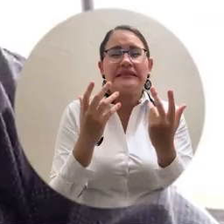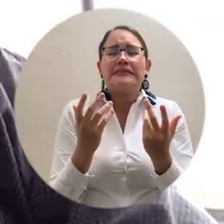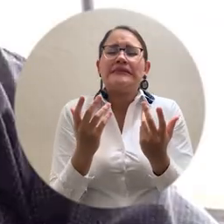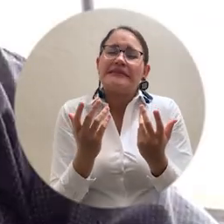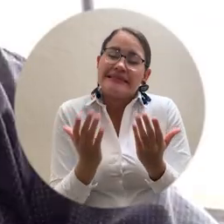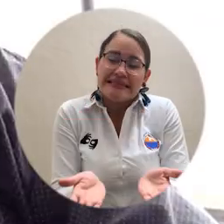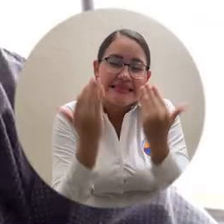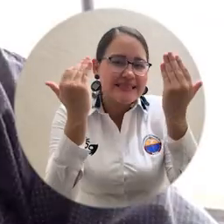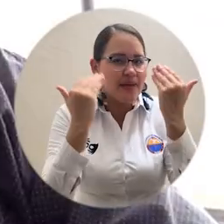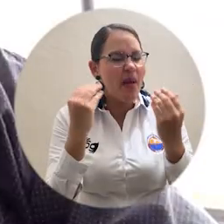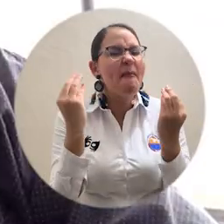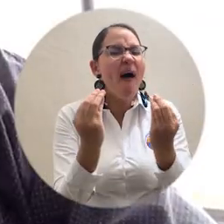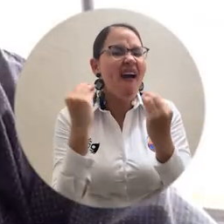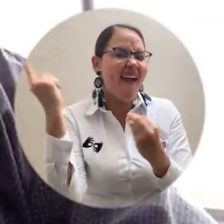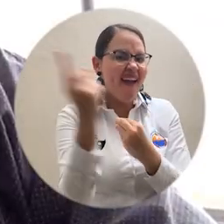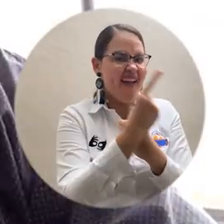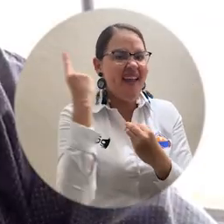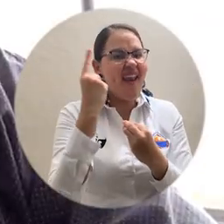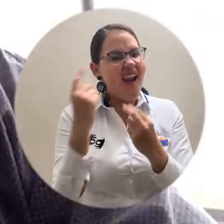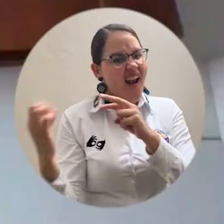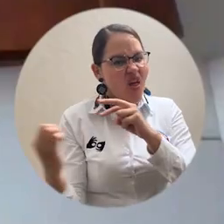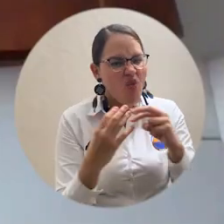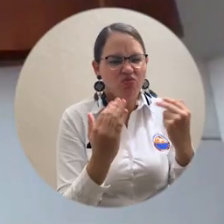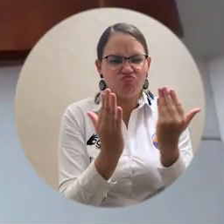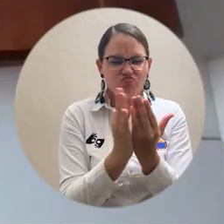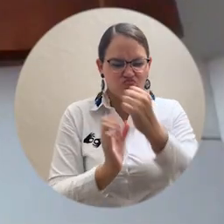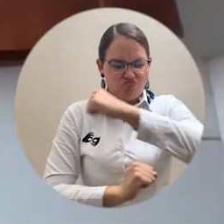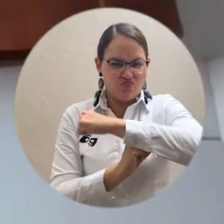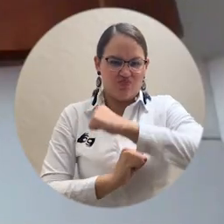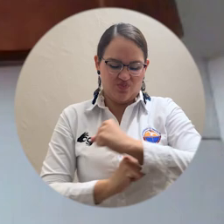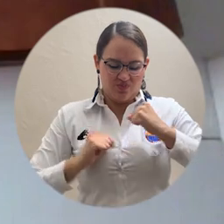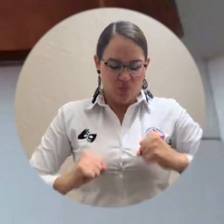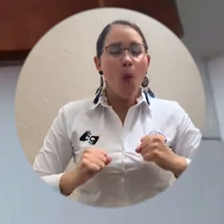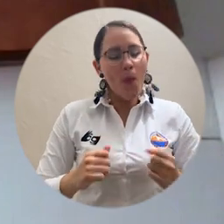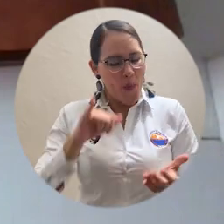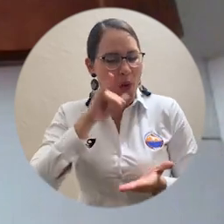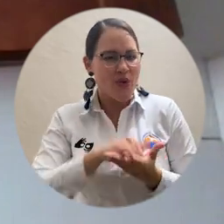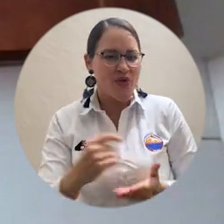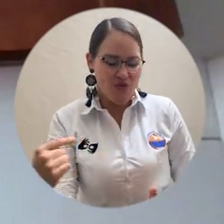eso yo soy Uni Magdalena y me sigo educando.